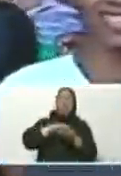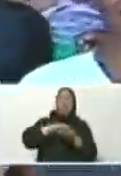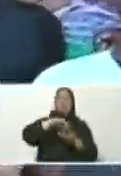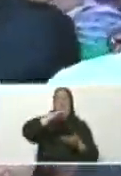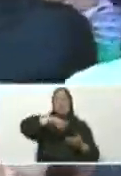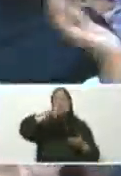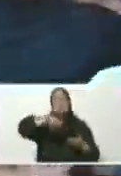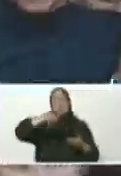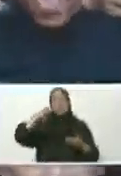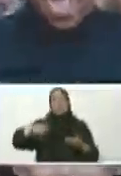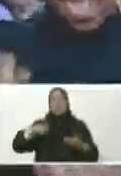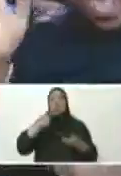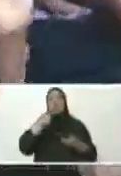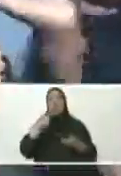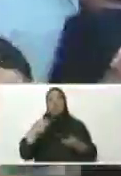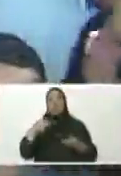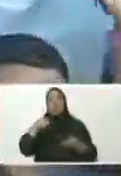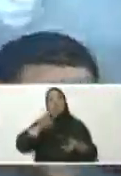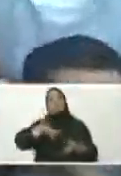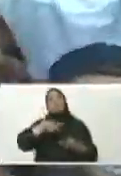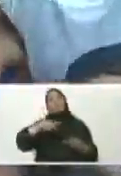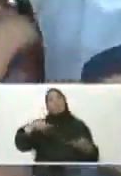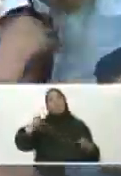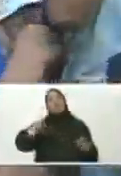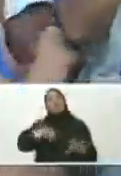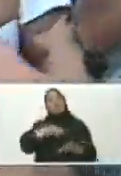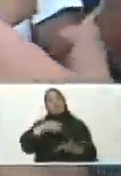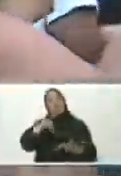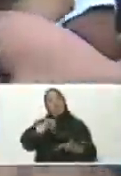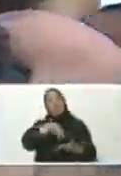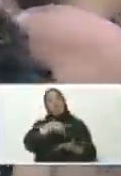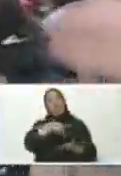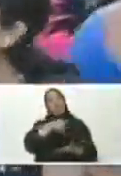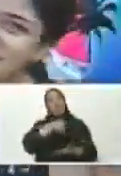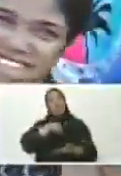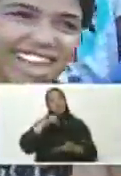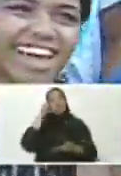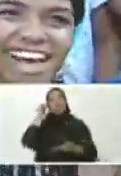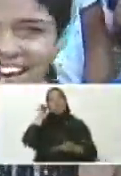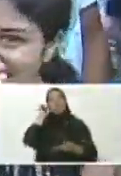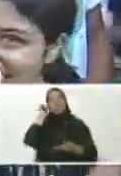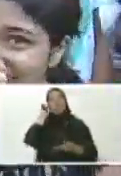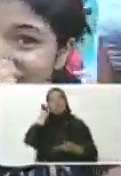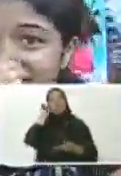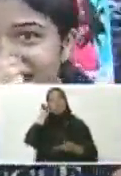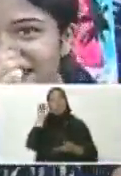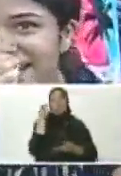converso lo digo en verso. ¿Ah? El poeta, bueno, excelente.